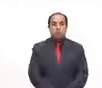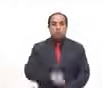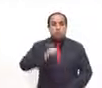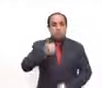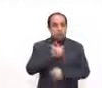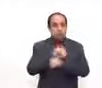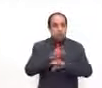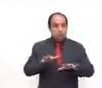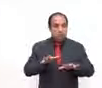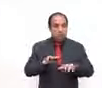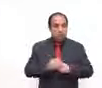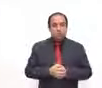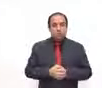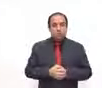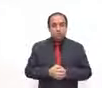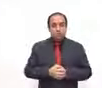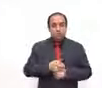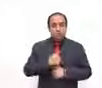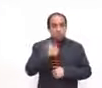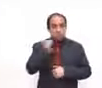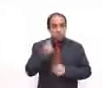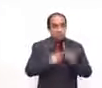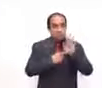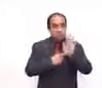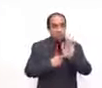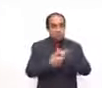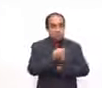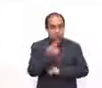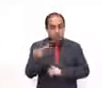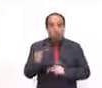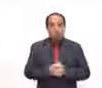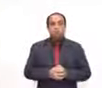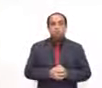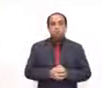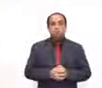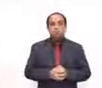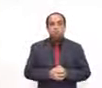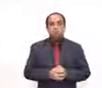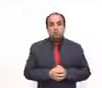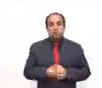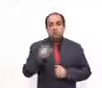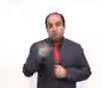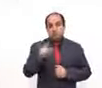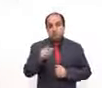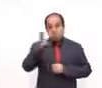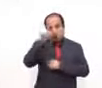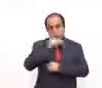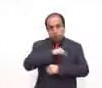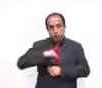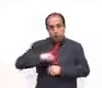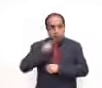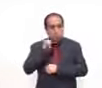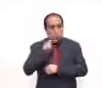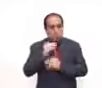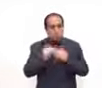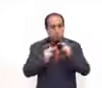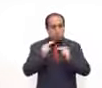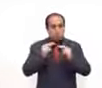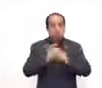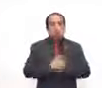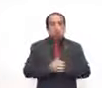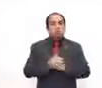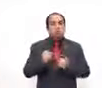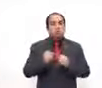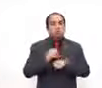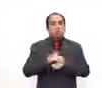datos que queremos compartir con ustedes, que son también de acuerdo a lo que vemos de las tendencias, son el número de pruebas que realizamos en la